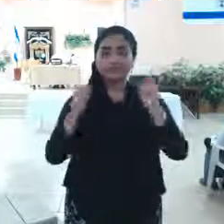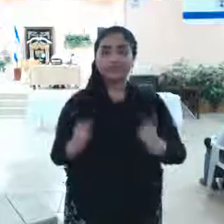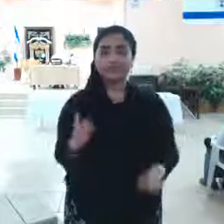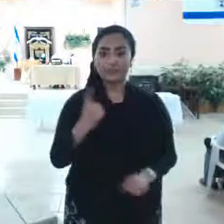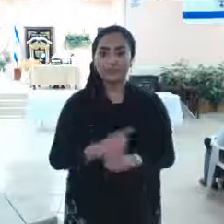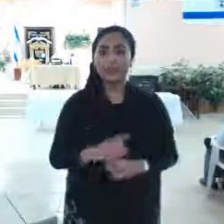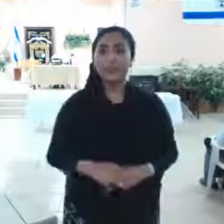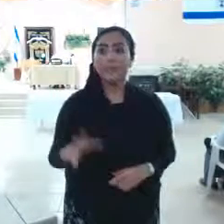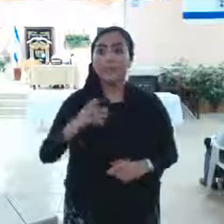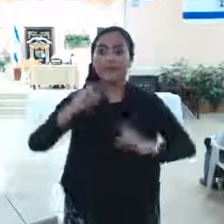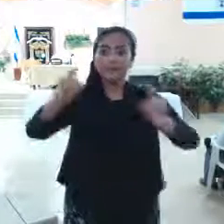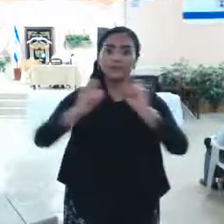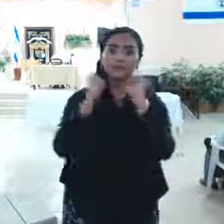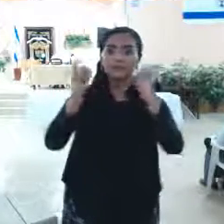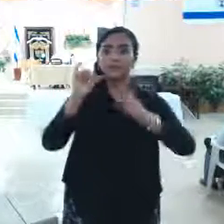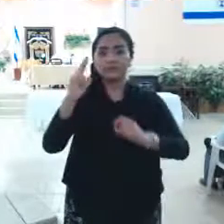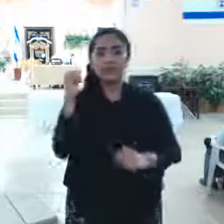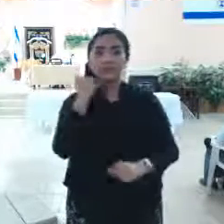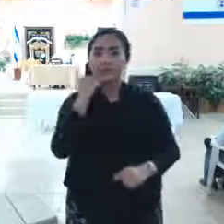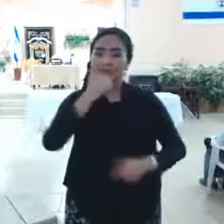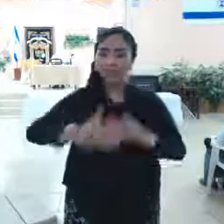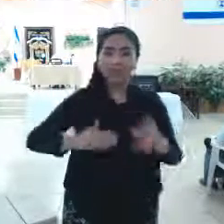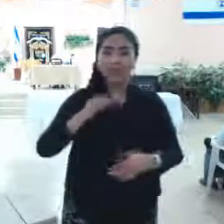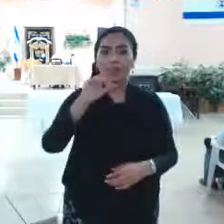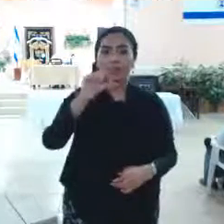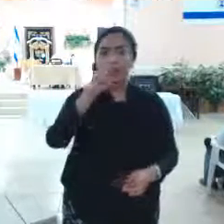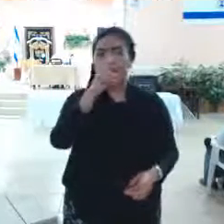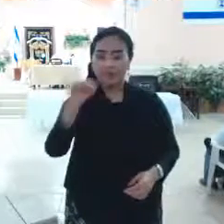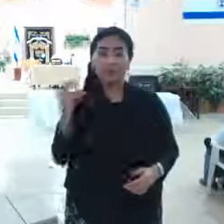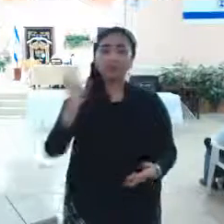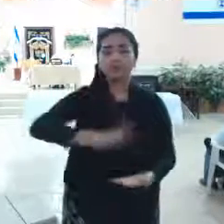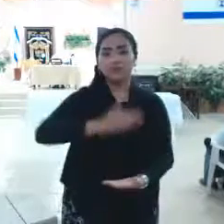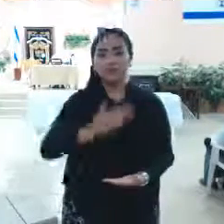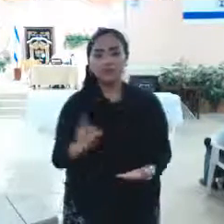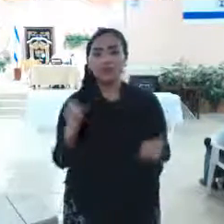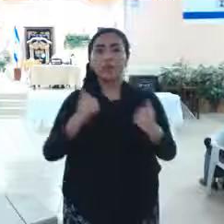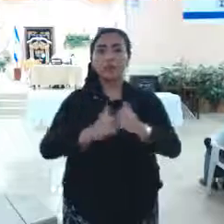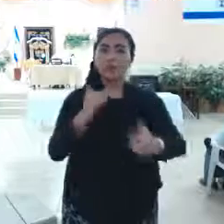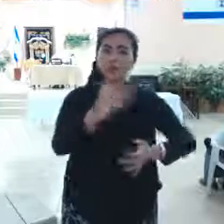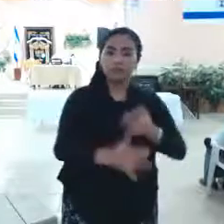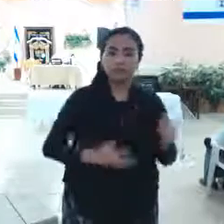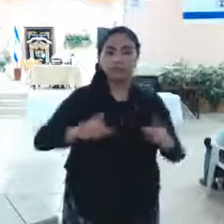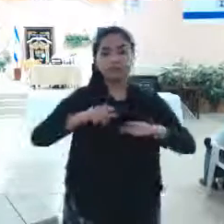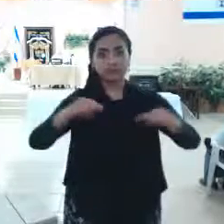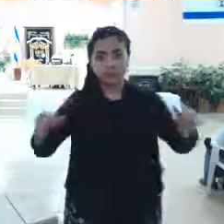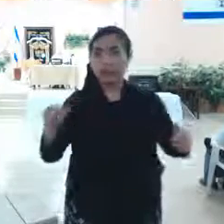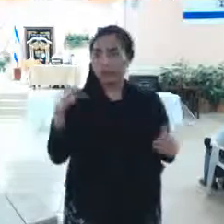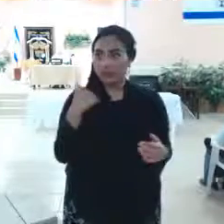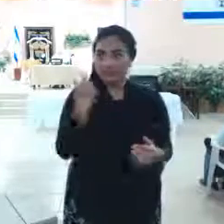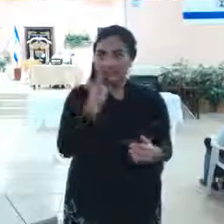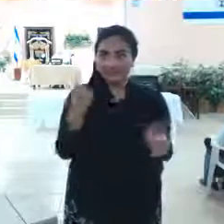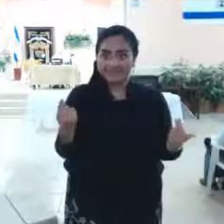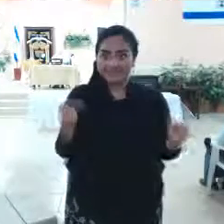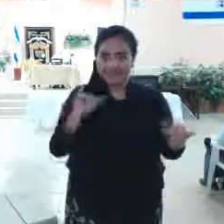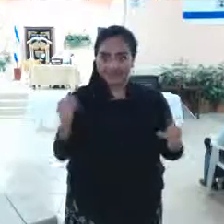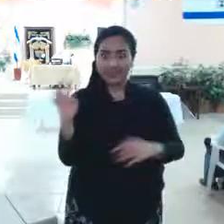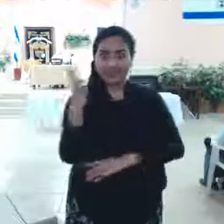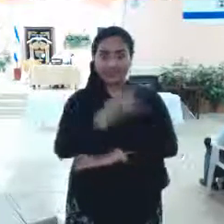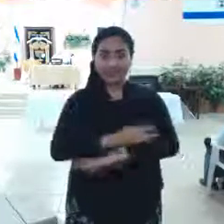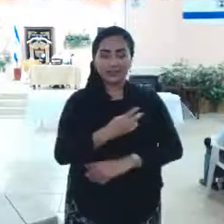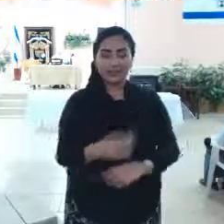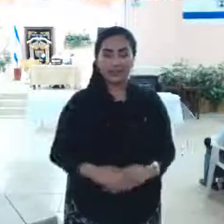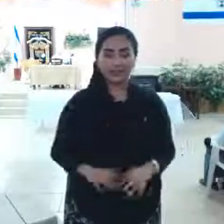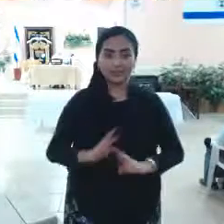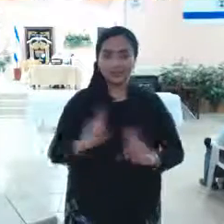Eso. Good. Y exaltaban a Yahweh todos los días los levitas y los Juanín cantando con instrumentos resonantes a Yahweh. Eso es lo que hemos hecho. That en is estos what we 7 have been días. done during